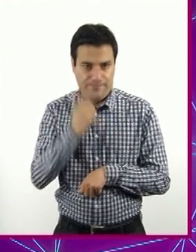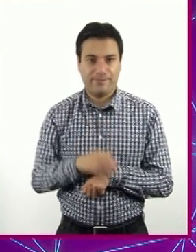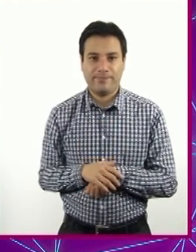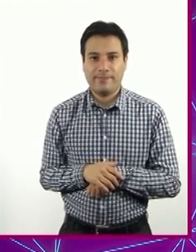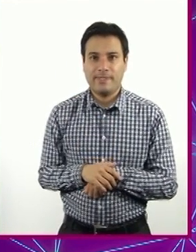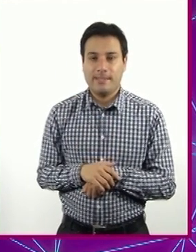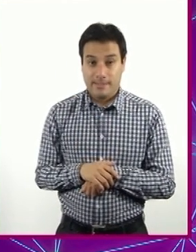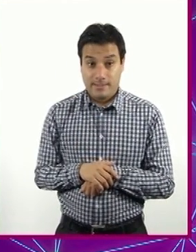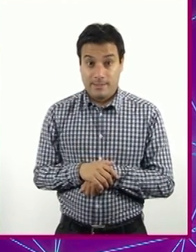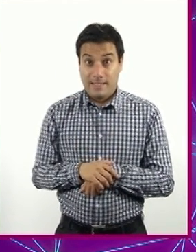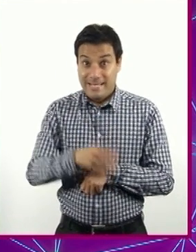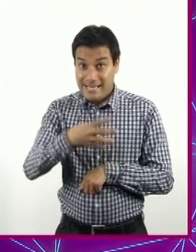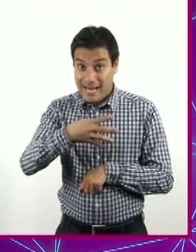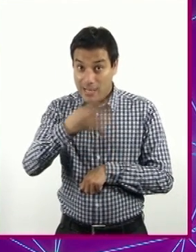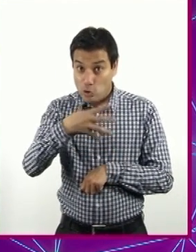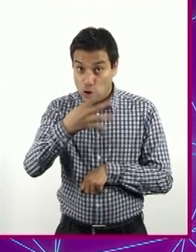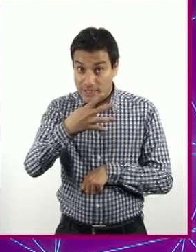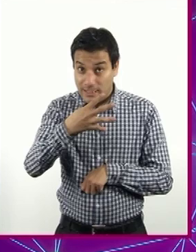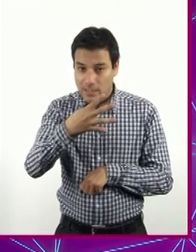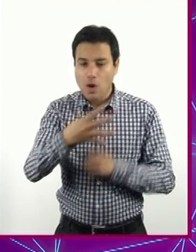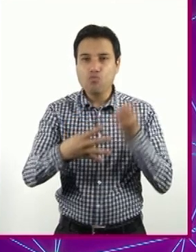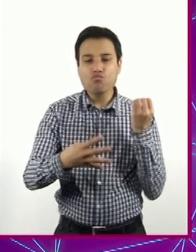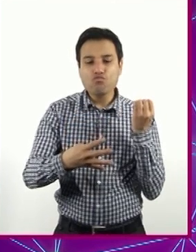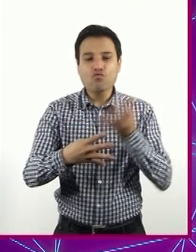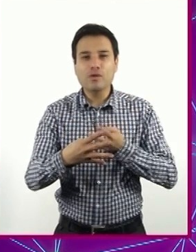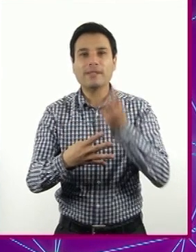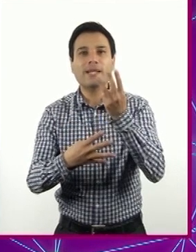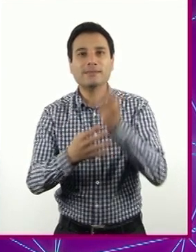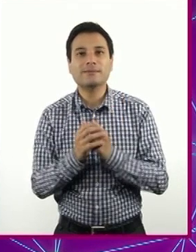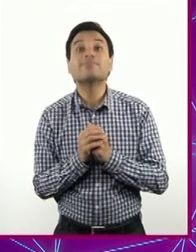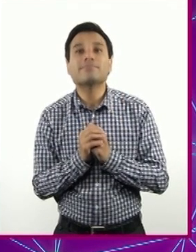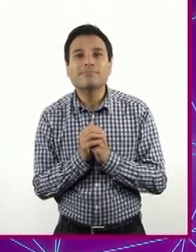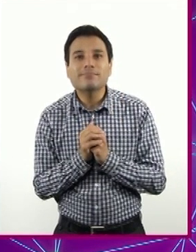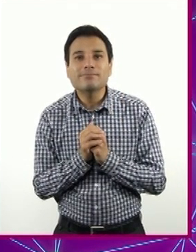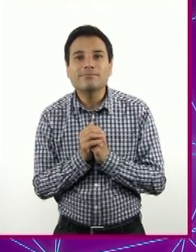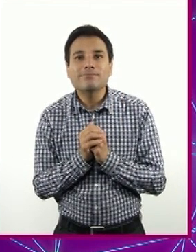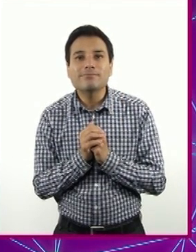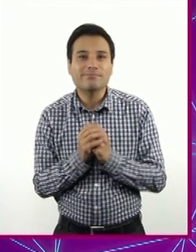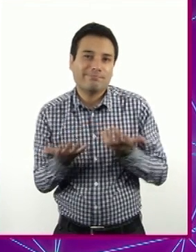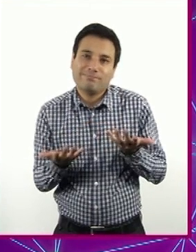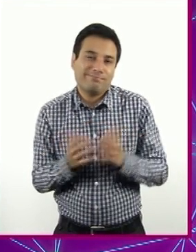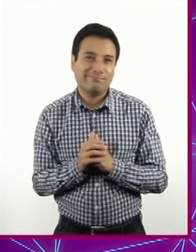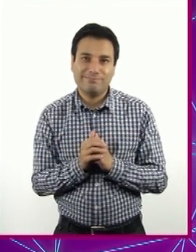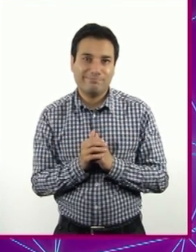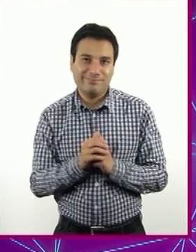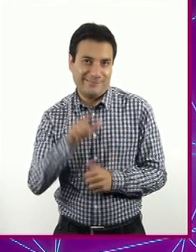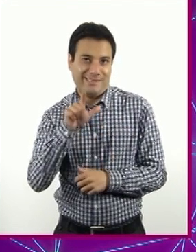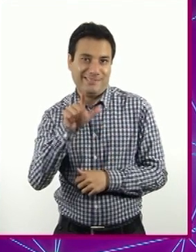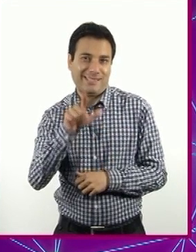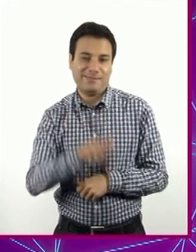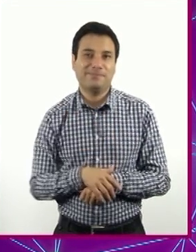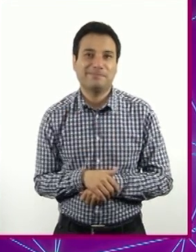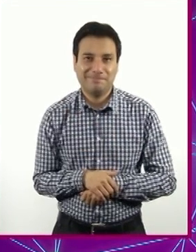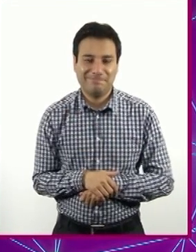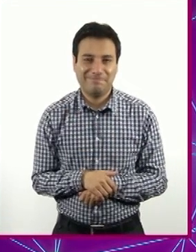término de la sucesión es 14, solo se debe seguir el patrón o regla, que es sumar 3 y me dio